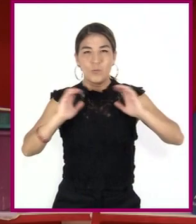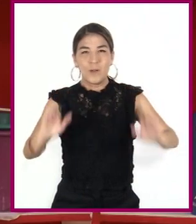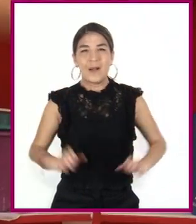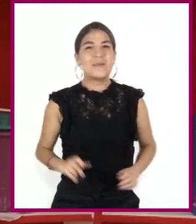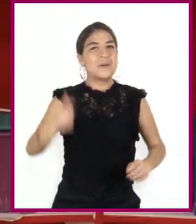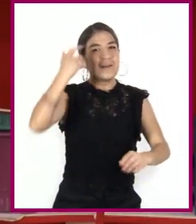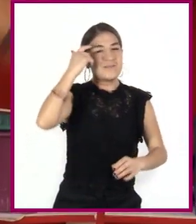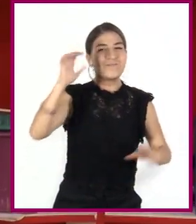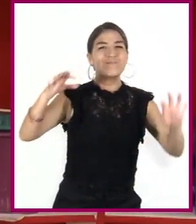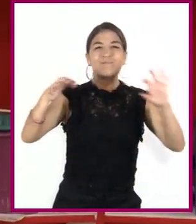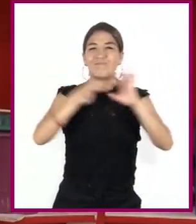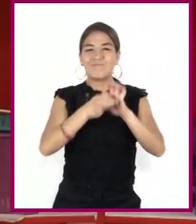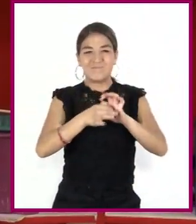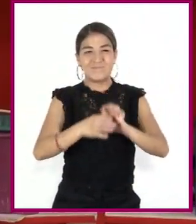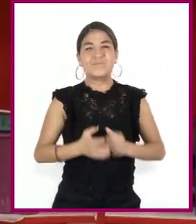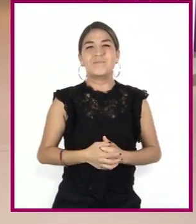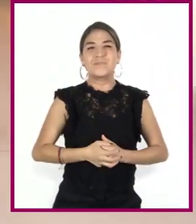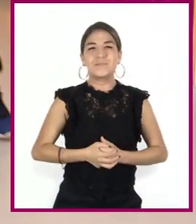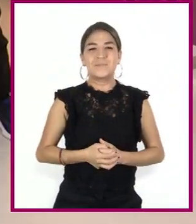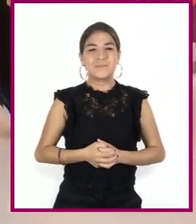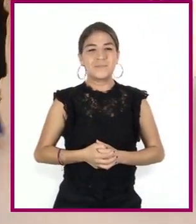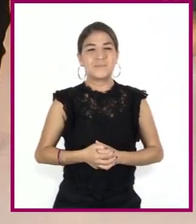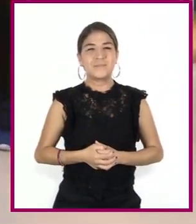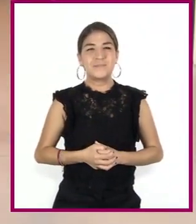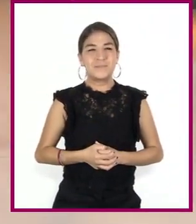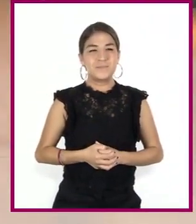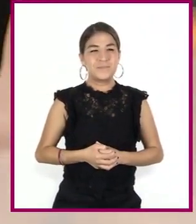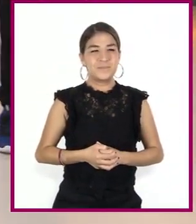Estamos trabajando también la coordinación.